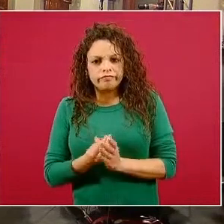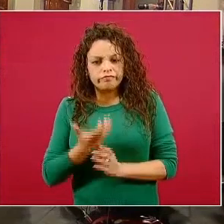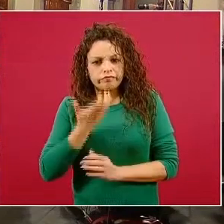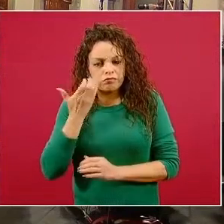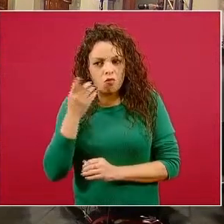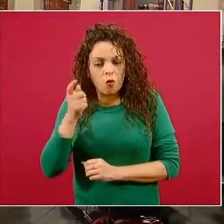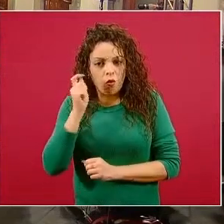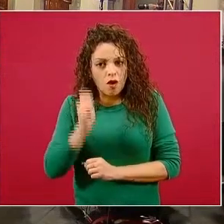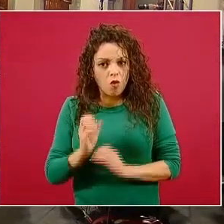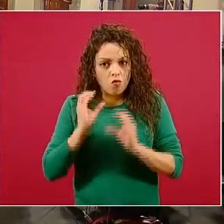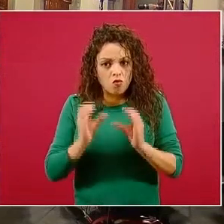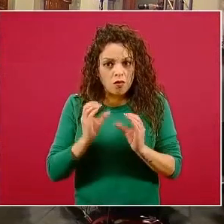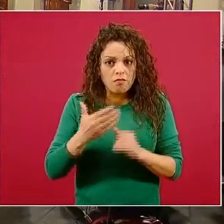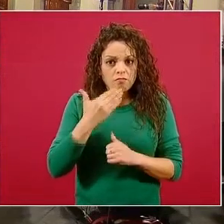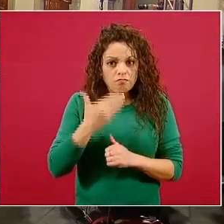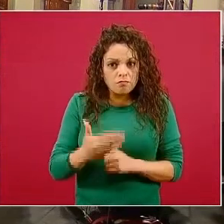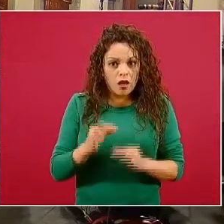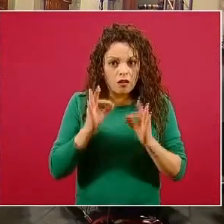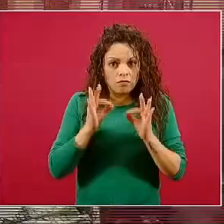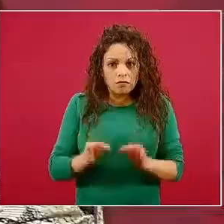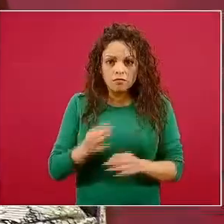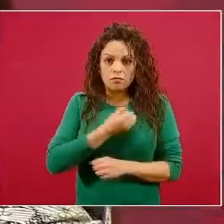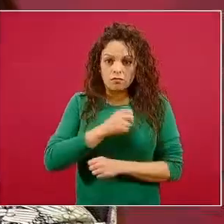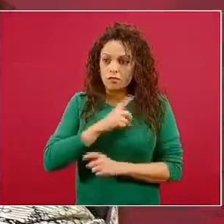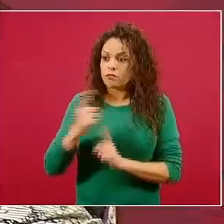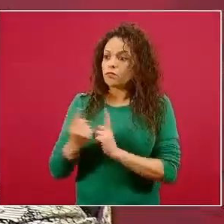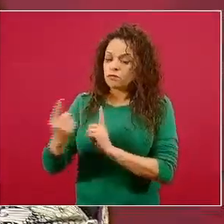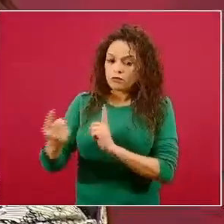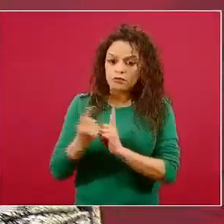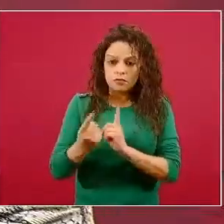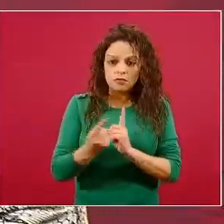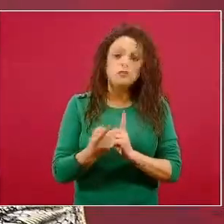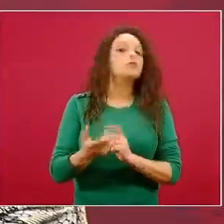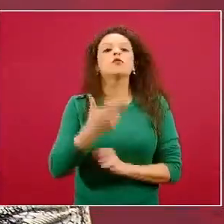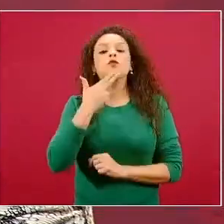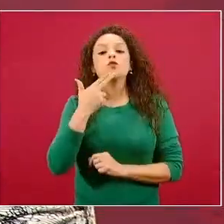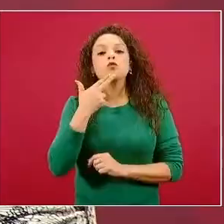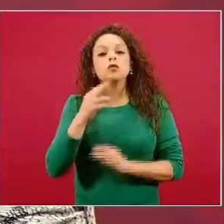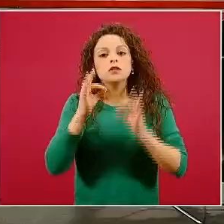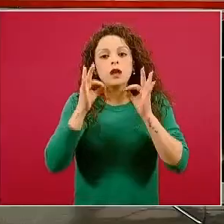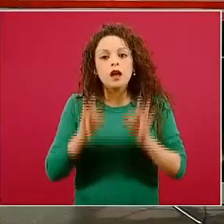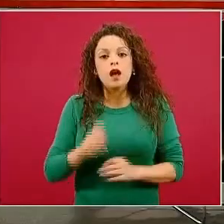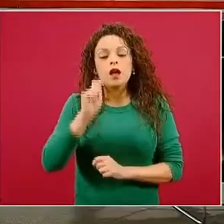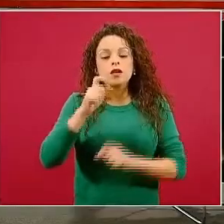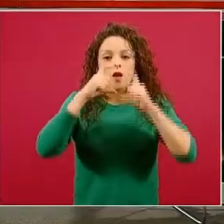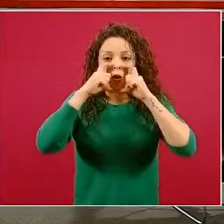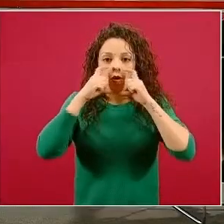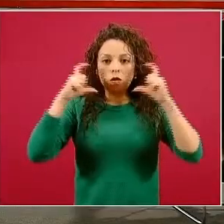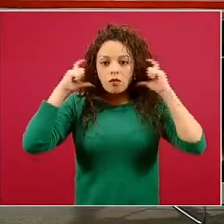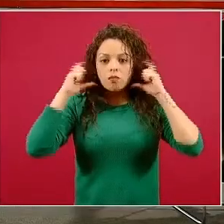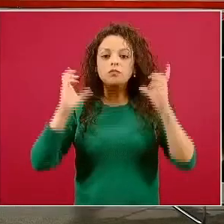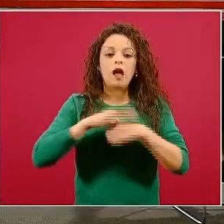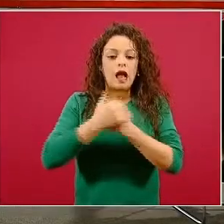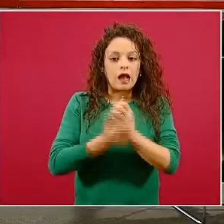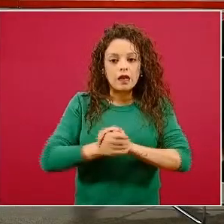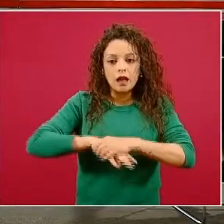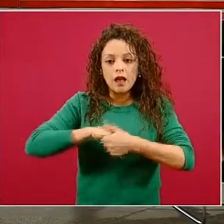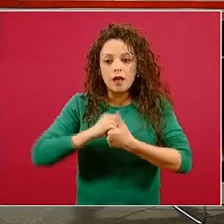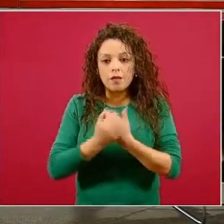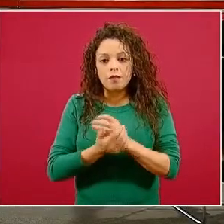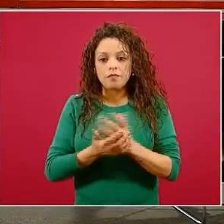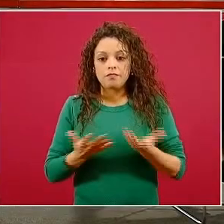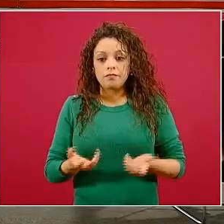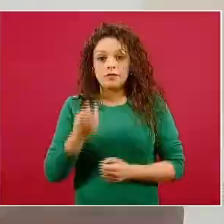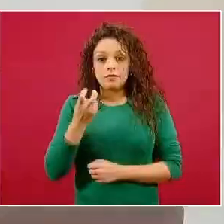apegan a las medidas de sana distancia, de uso correcto de el cubrebocas, de higiene de manos, pues nos exponemos